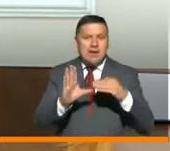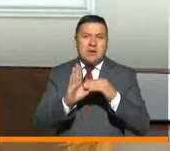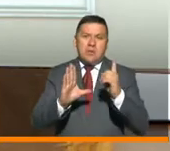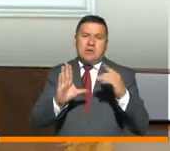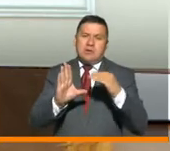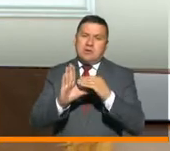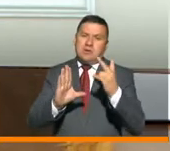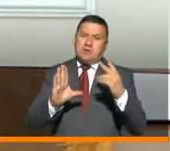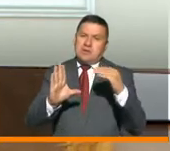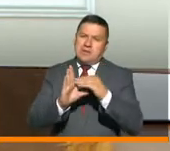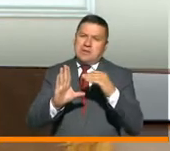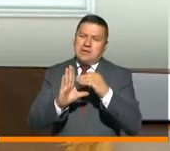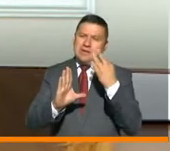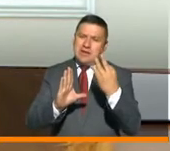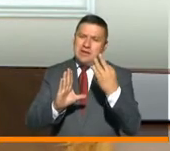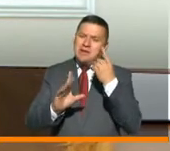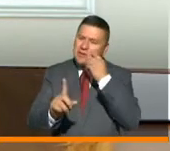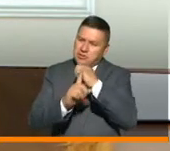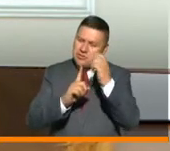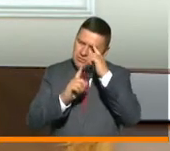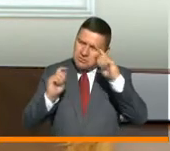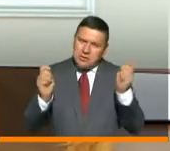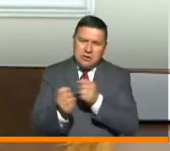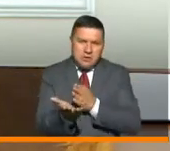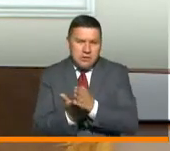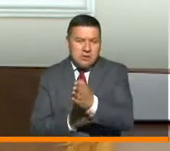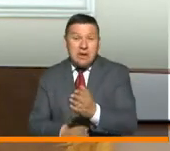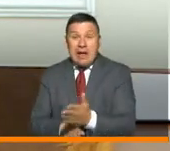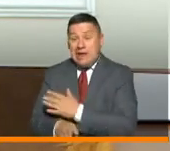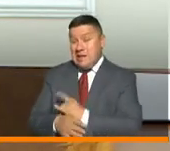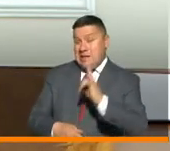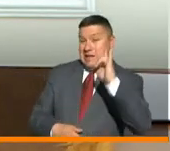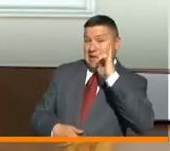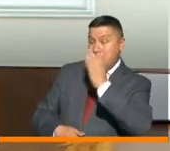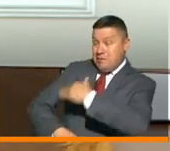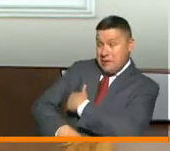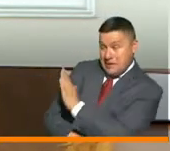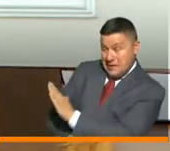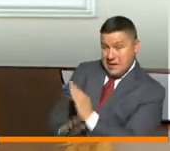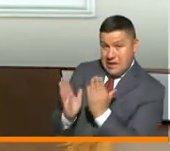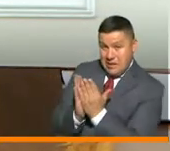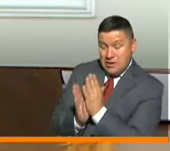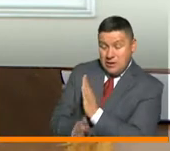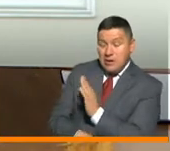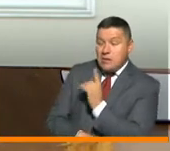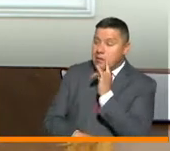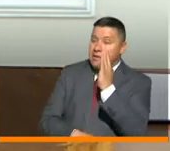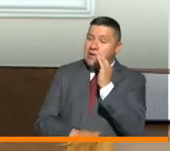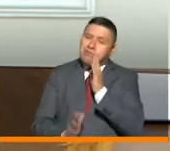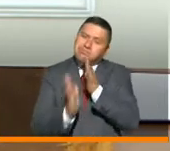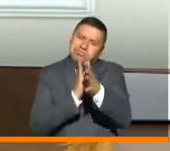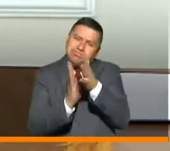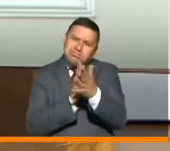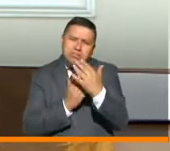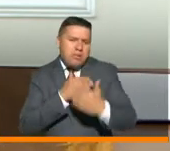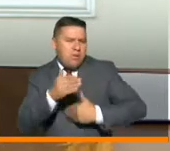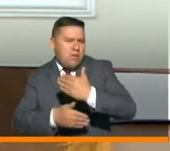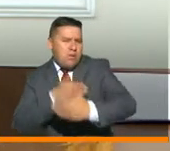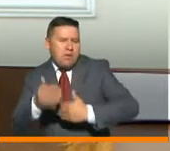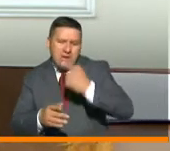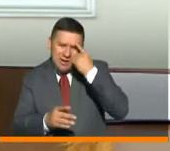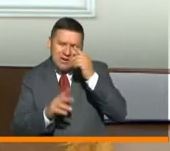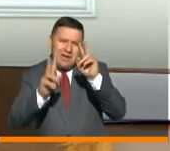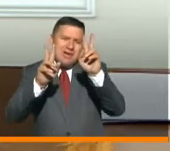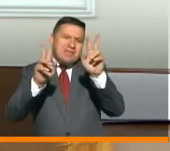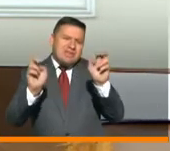1, 2 y 3 con la transformación social sostenible. Antes de escuchar a la ministra María Victoria, quiero que vean este testimonio de los avances